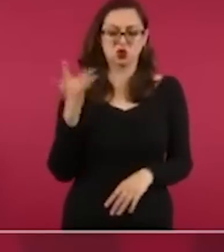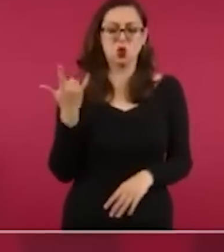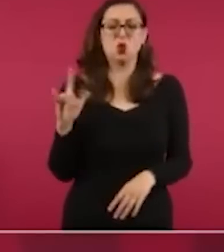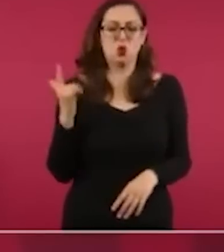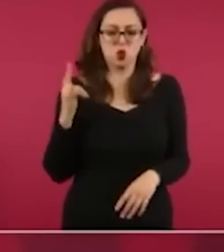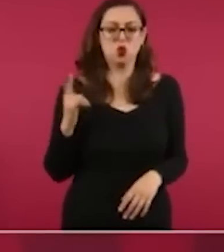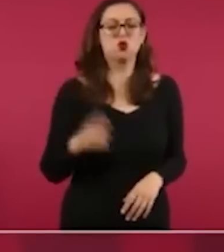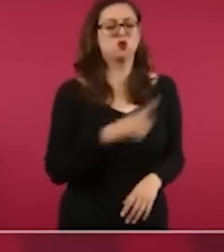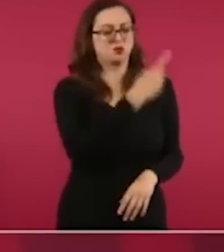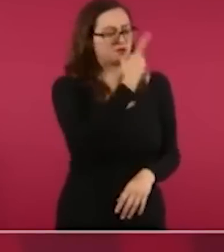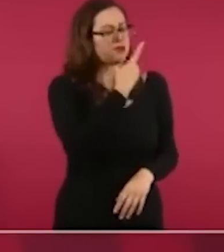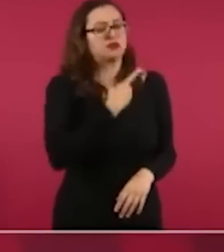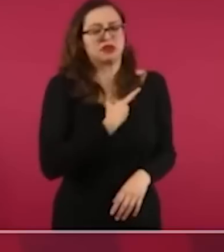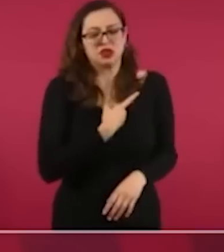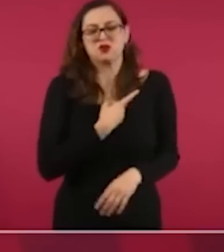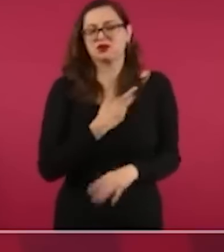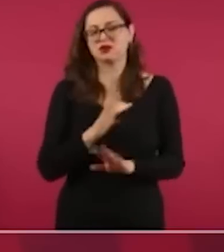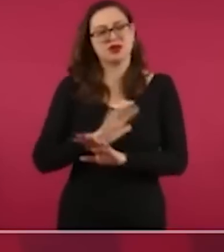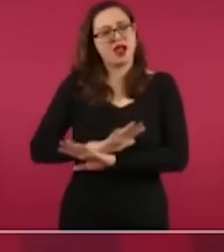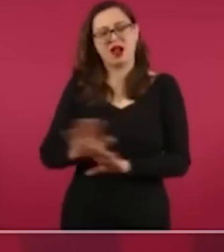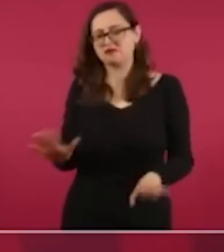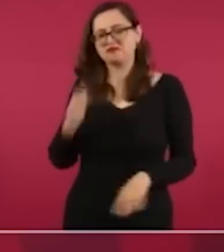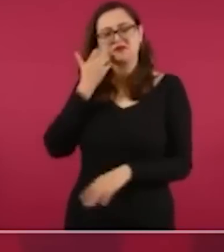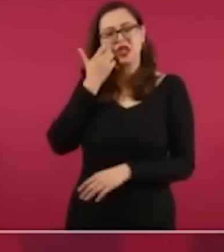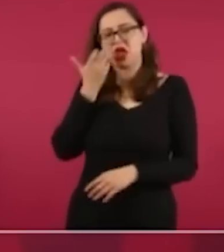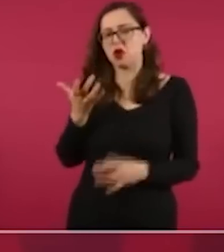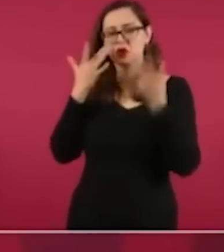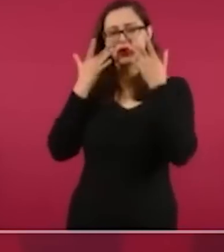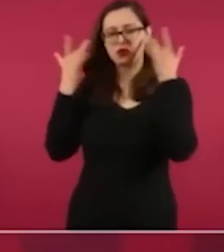hemos venido hablando del tema